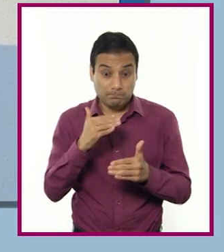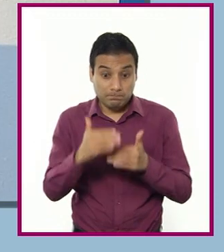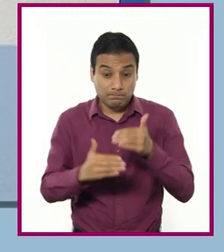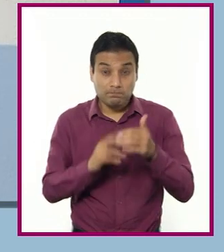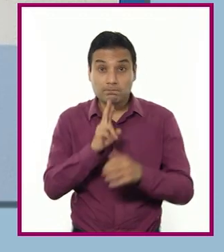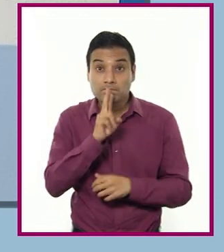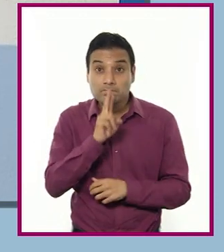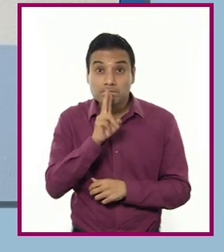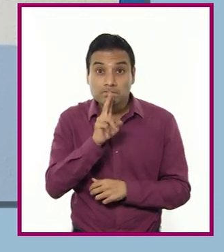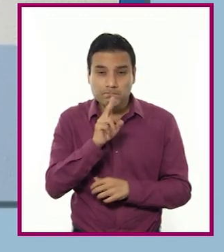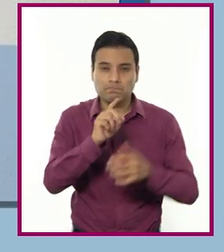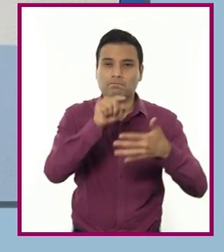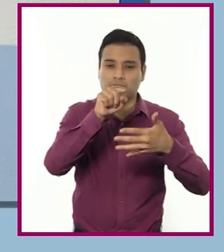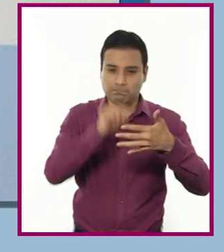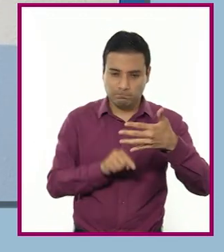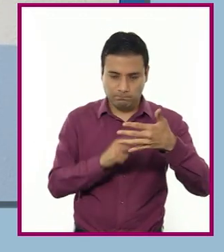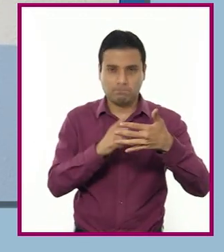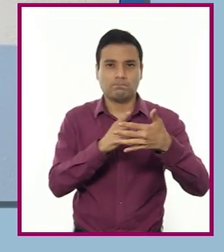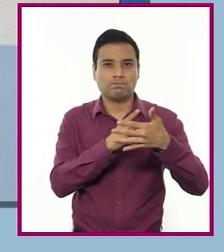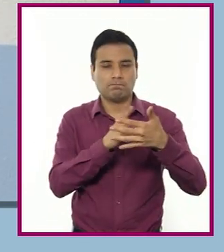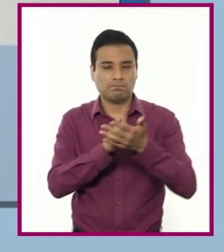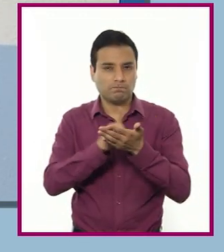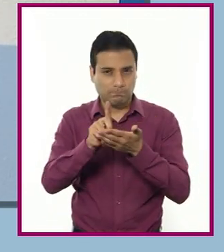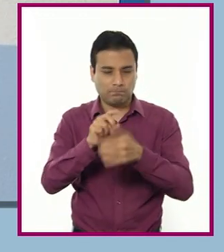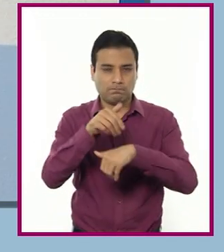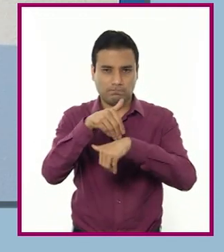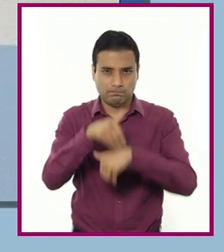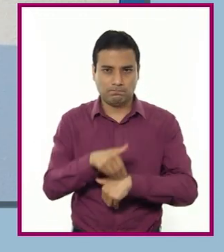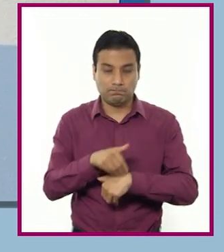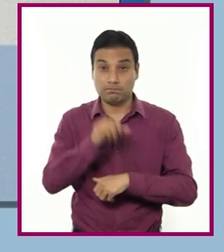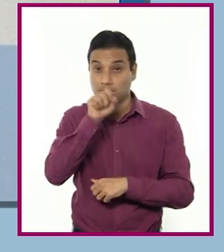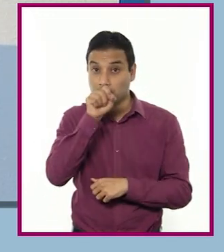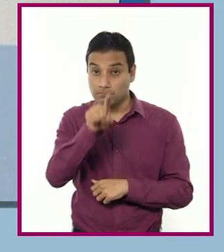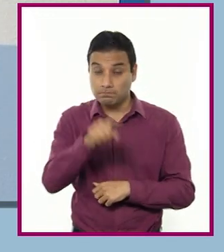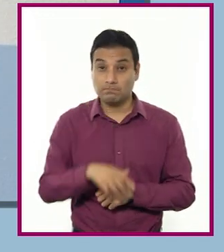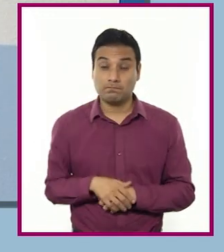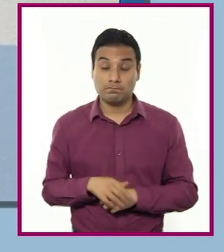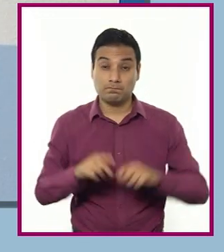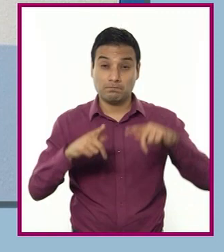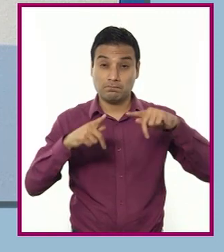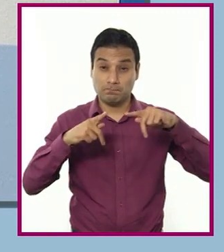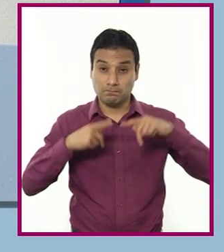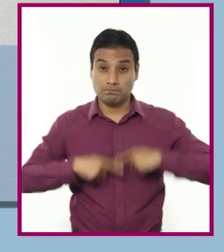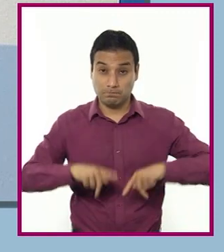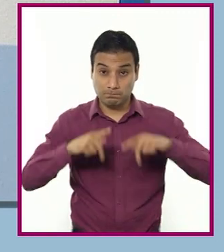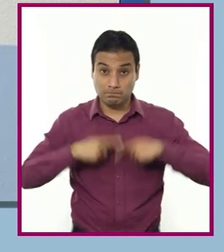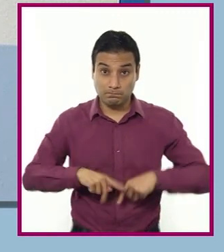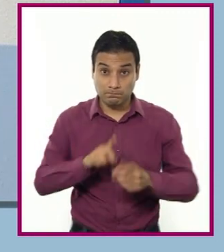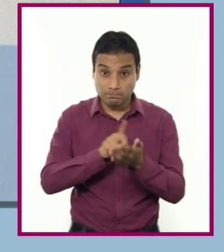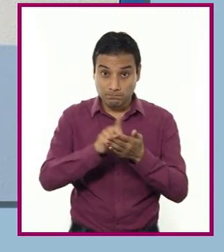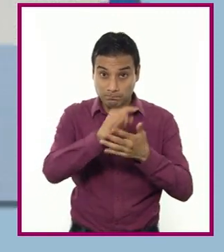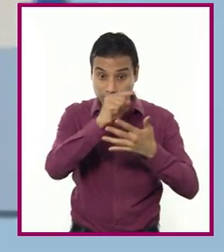su aplicación. Son inalienables, lo que significa que las personas no pueden